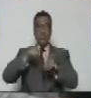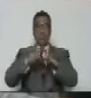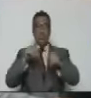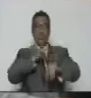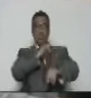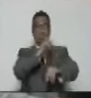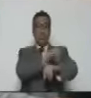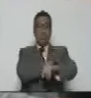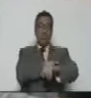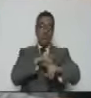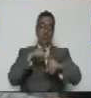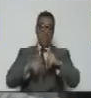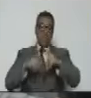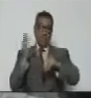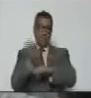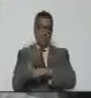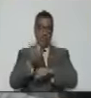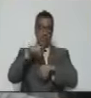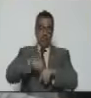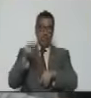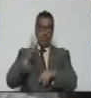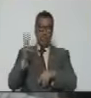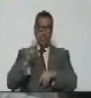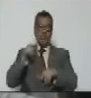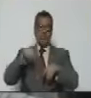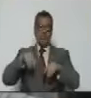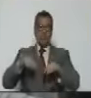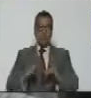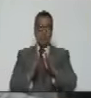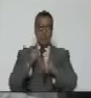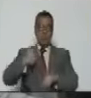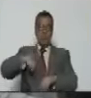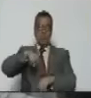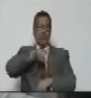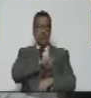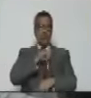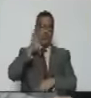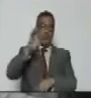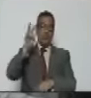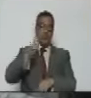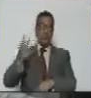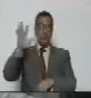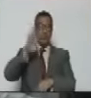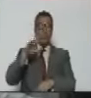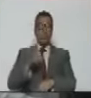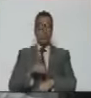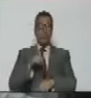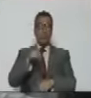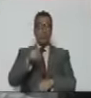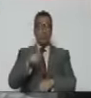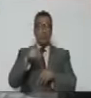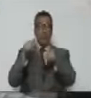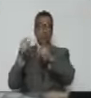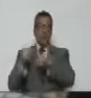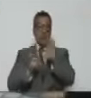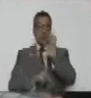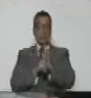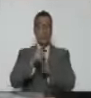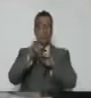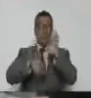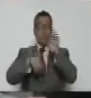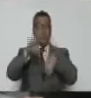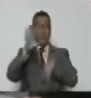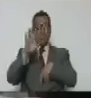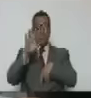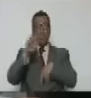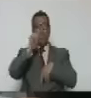fuerza inclemente y destructiva en contra de nuestra nación. La economía creció en